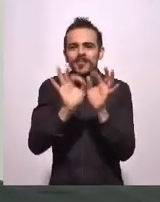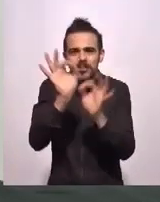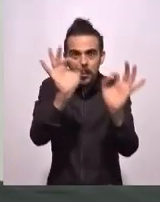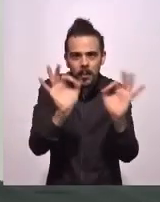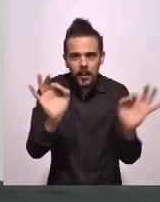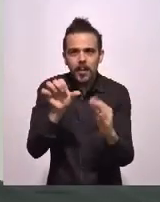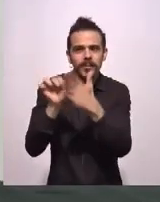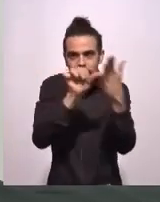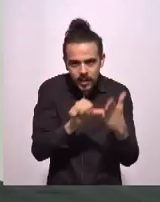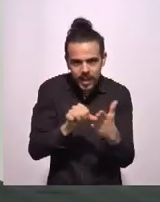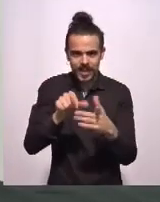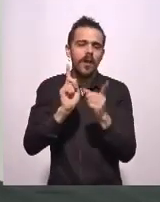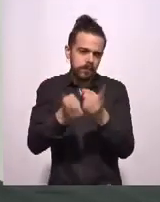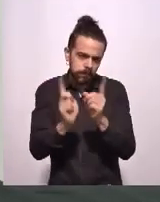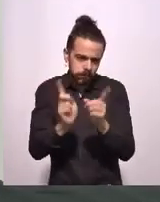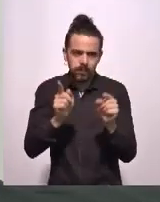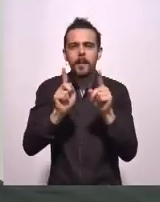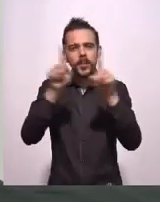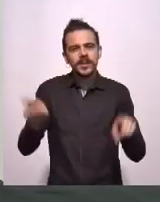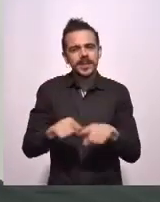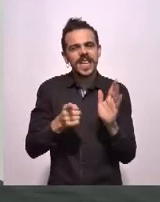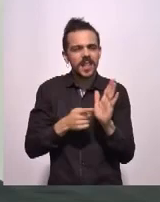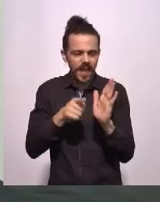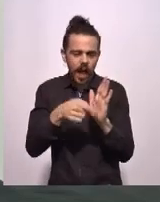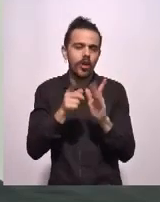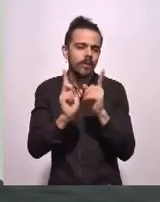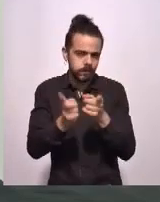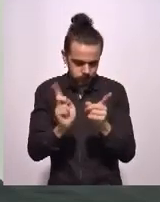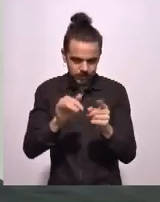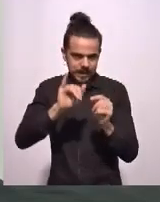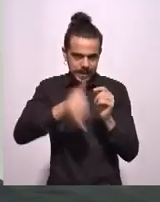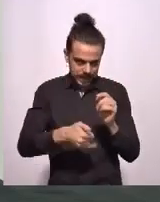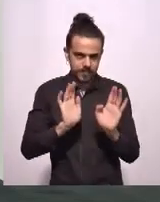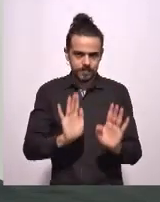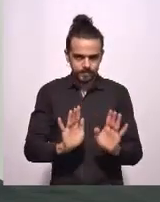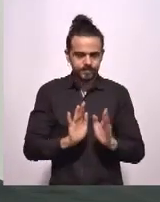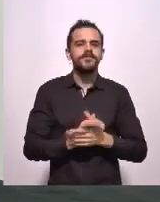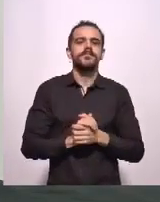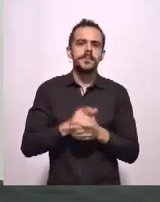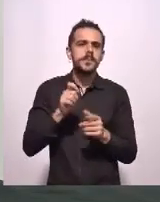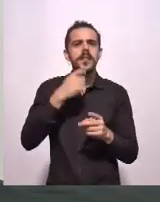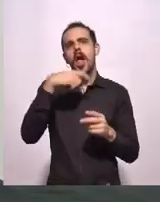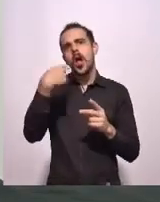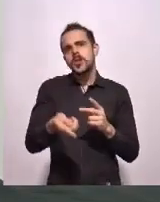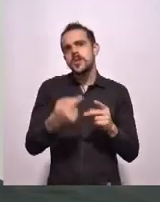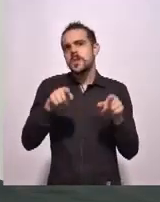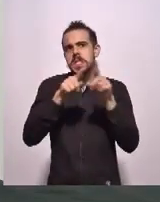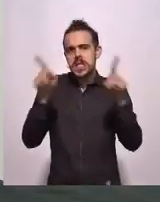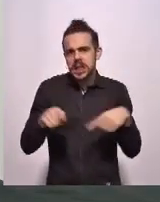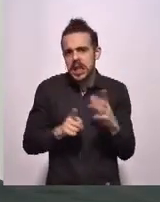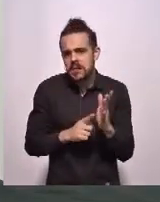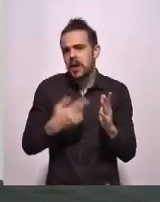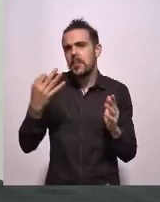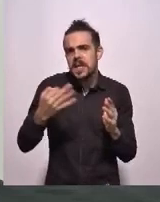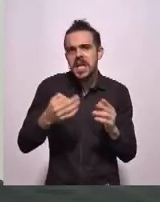hasta la fecha, es decir, lo que se venía exigiendo en el caso de certificados especiales, como así